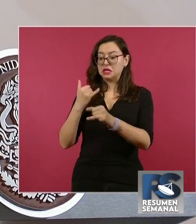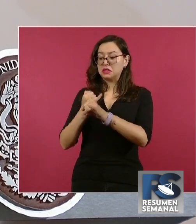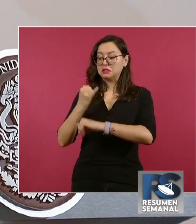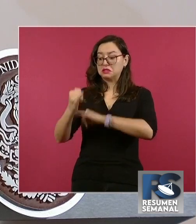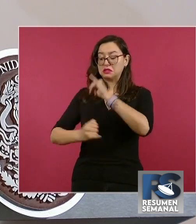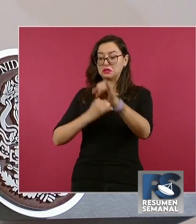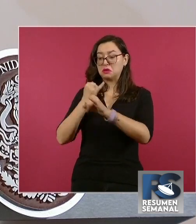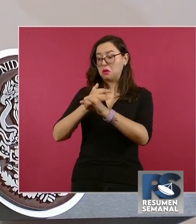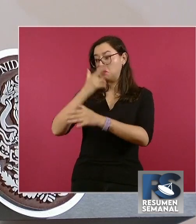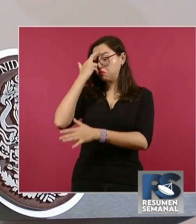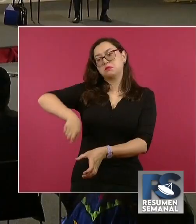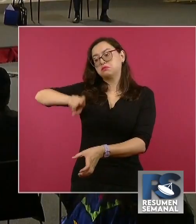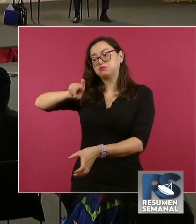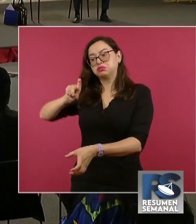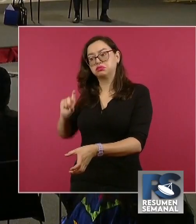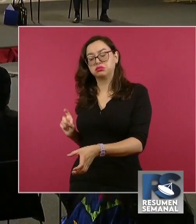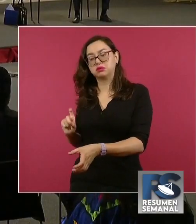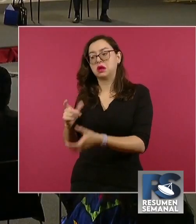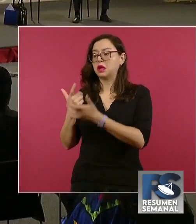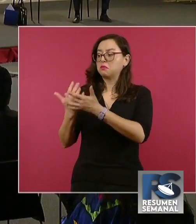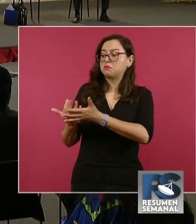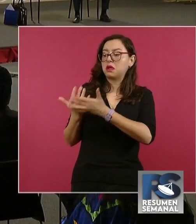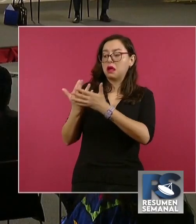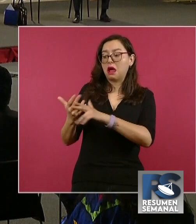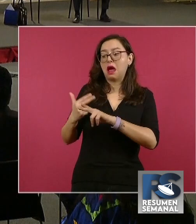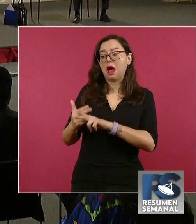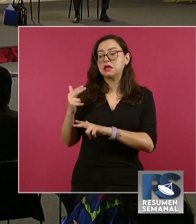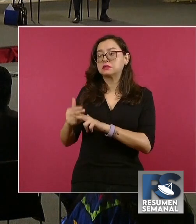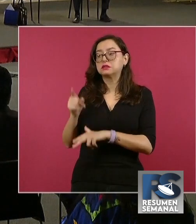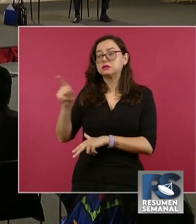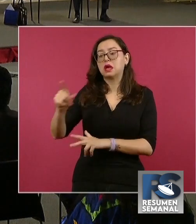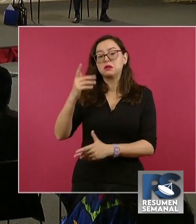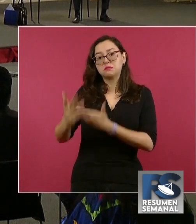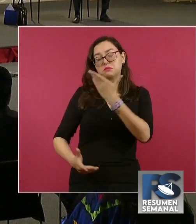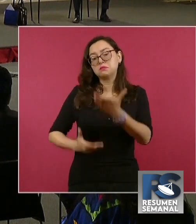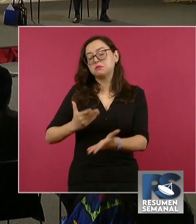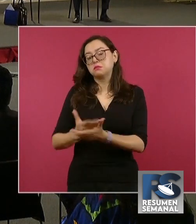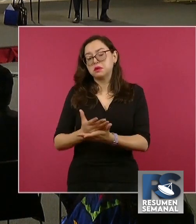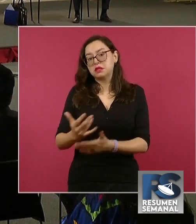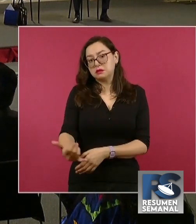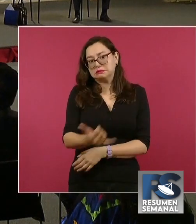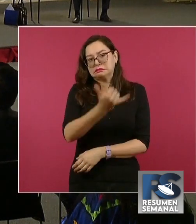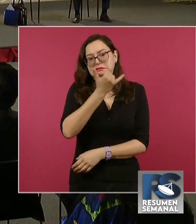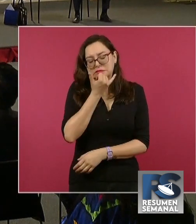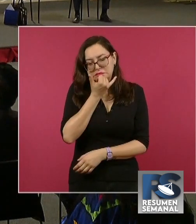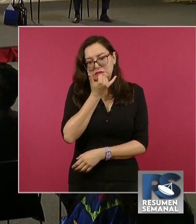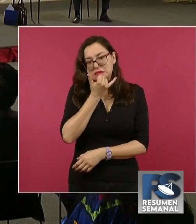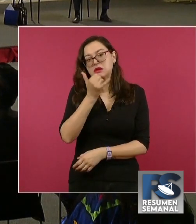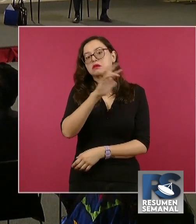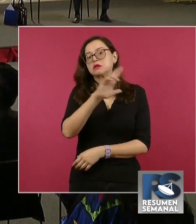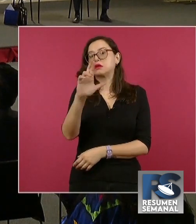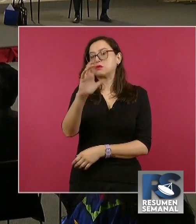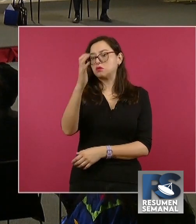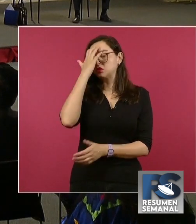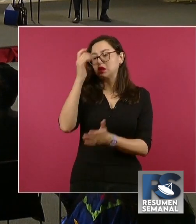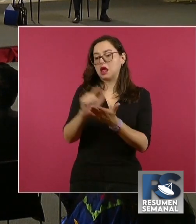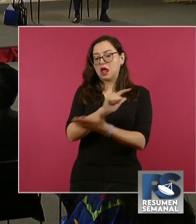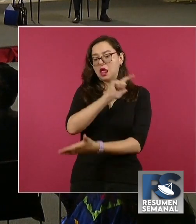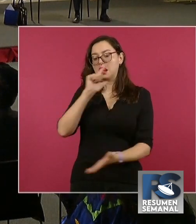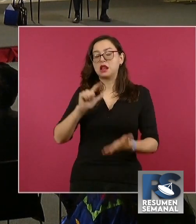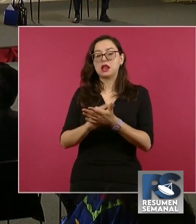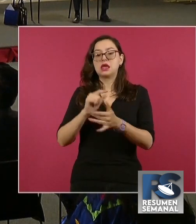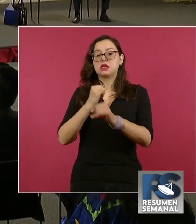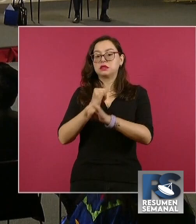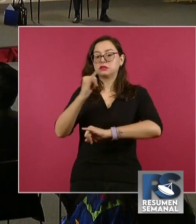internacionales causan a México la suspensión de Ecuador como integrante de la United nations en tanto no se amite una disculpa